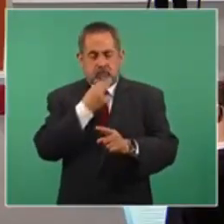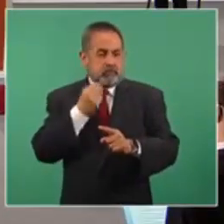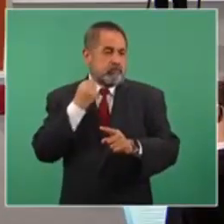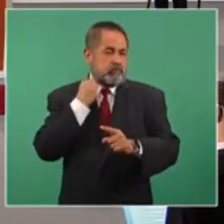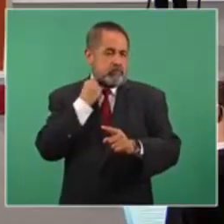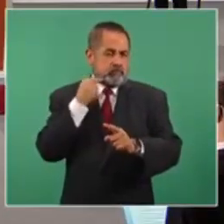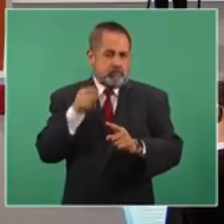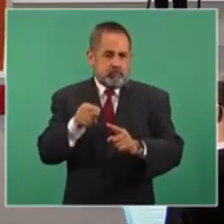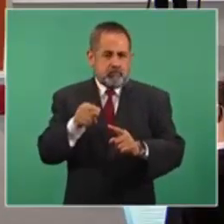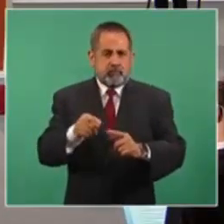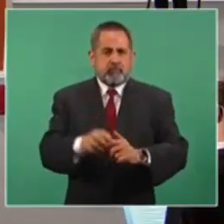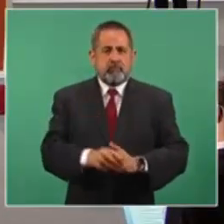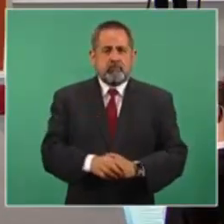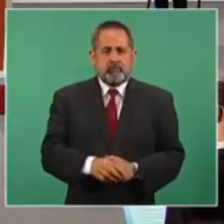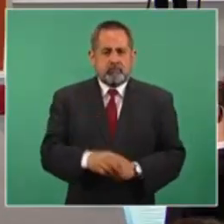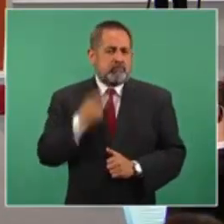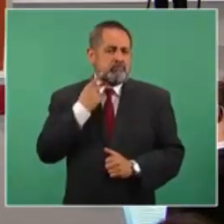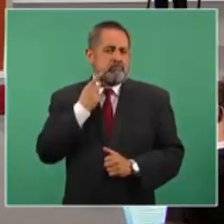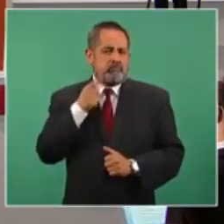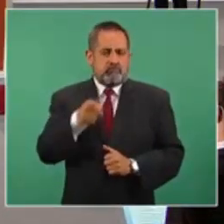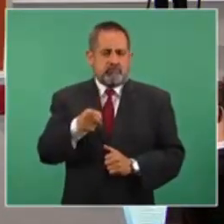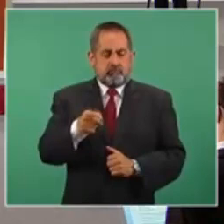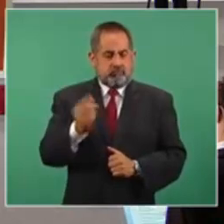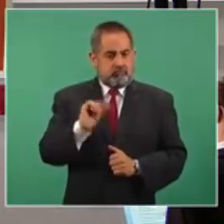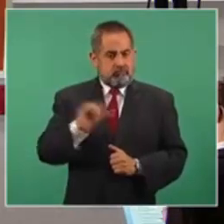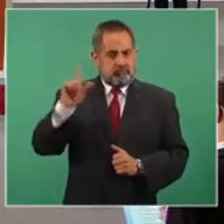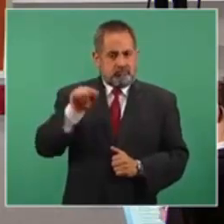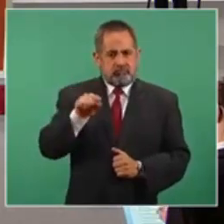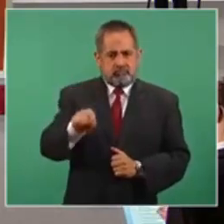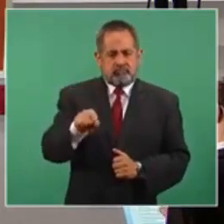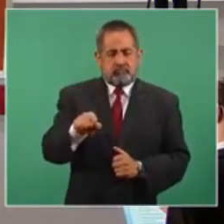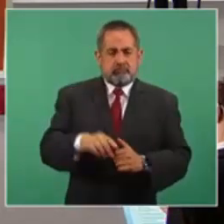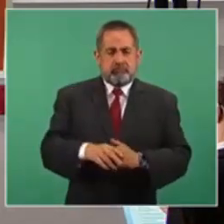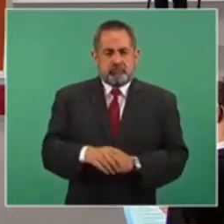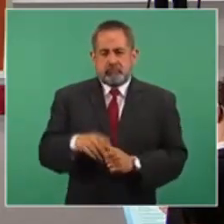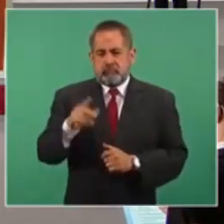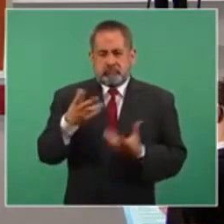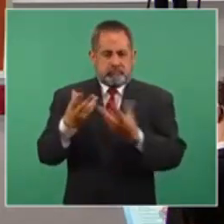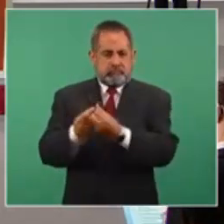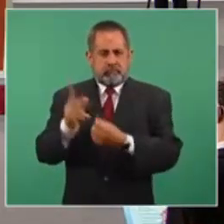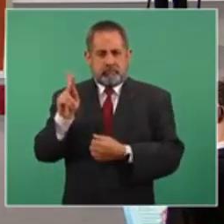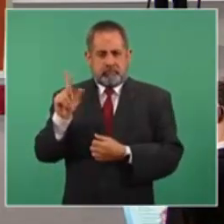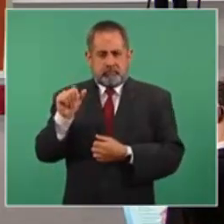también político destacado del PAN.